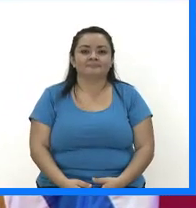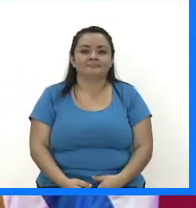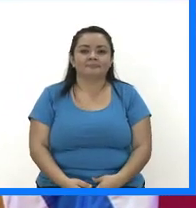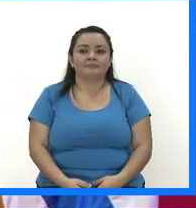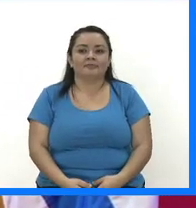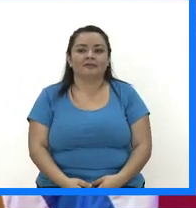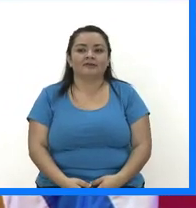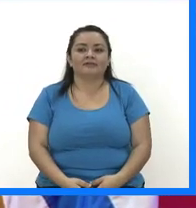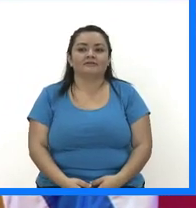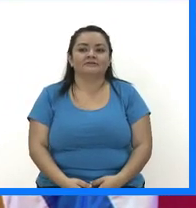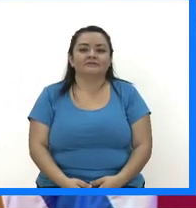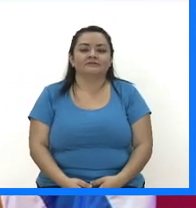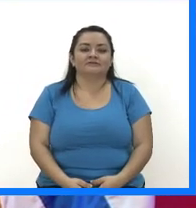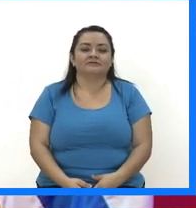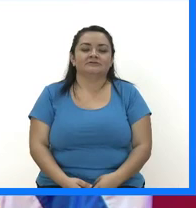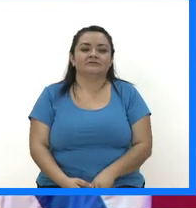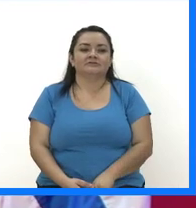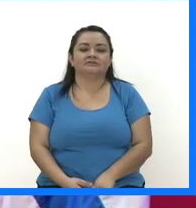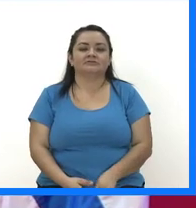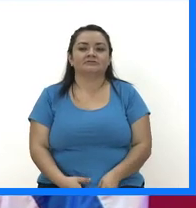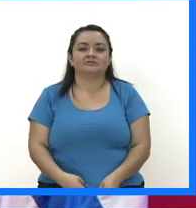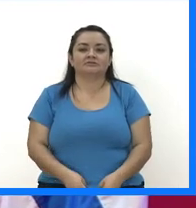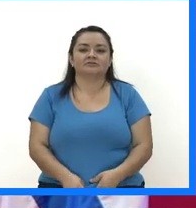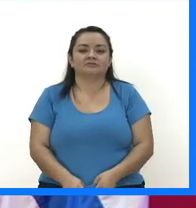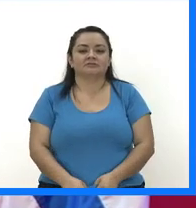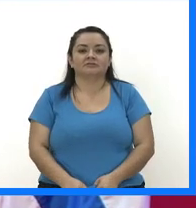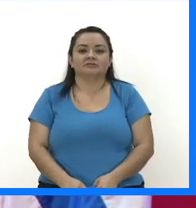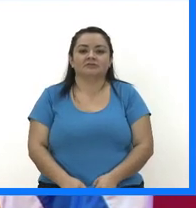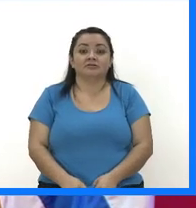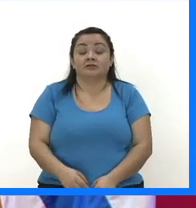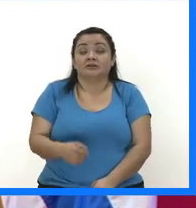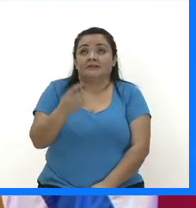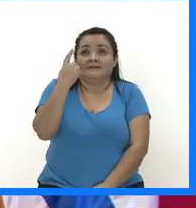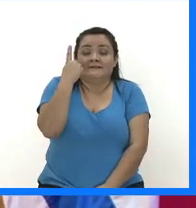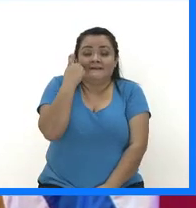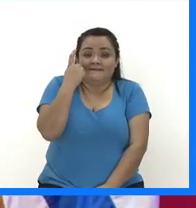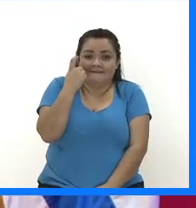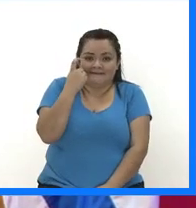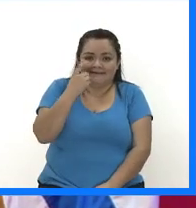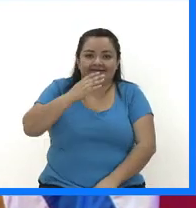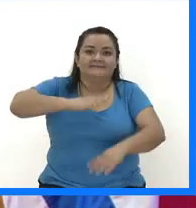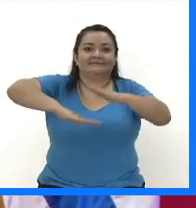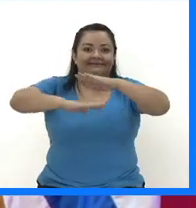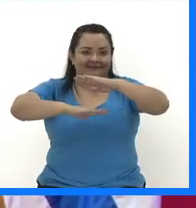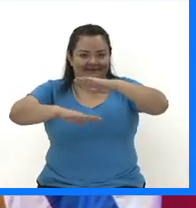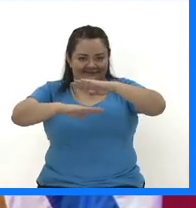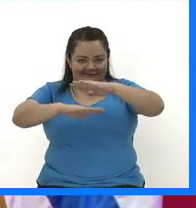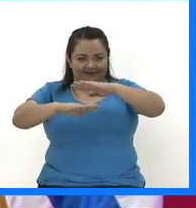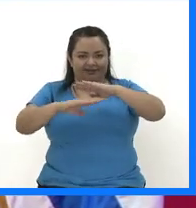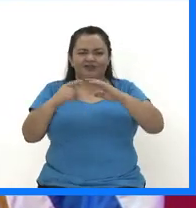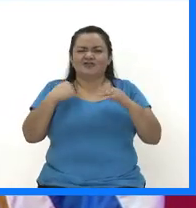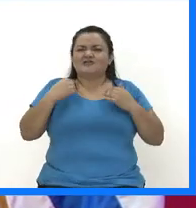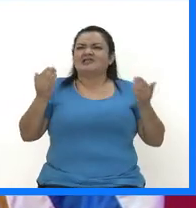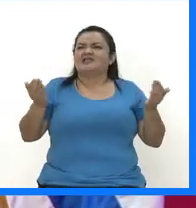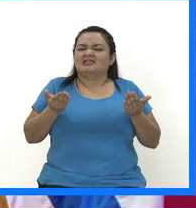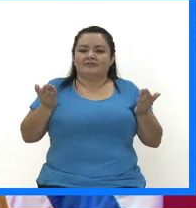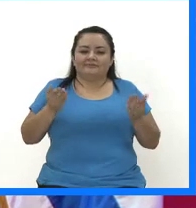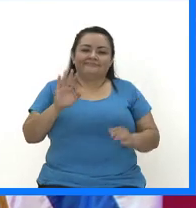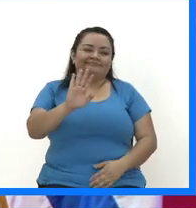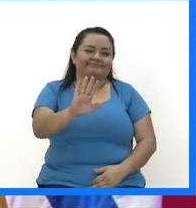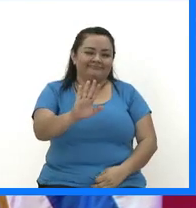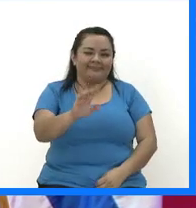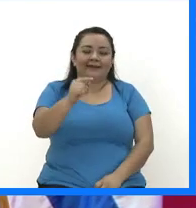ya no tenían donde estar no tenían de que un asidero para esto pero que debo de hacer para que esa ley se crea